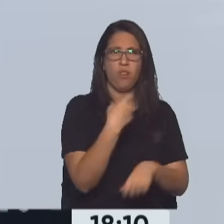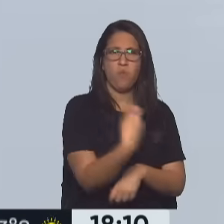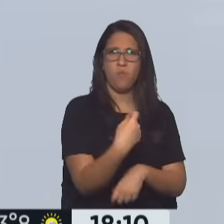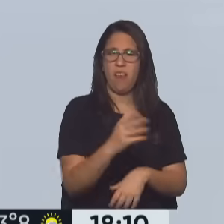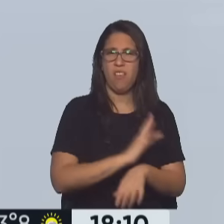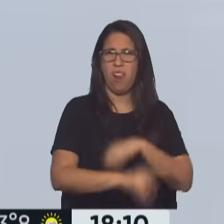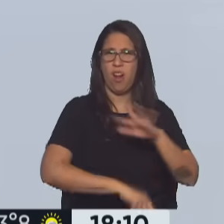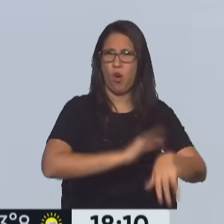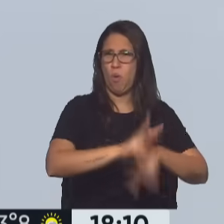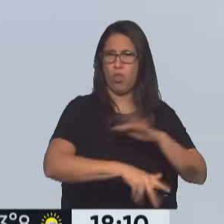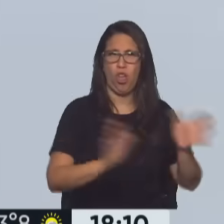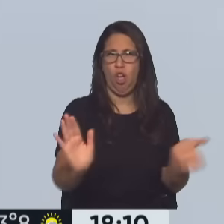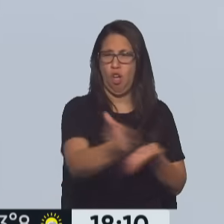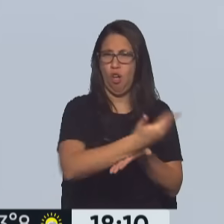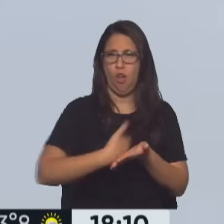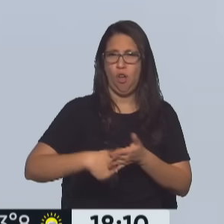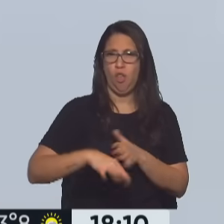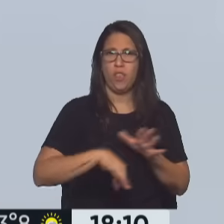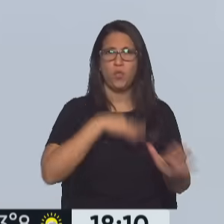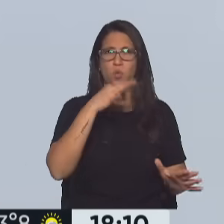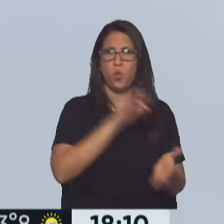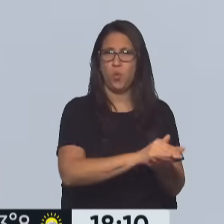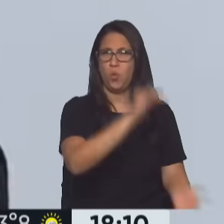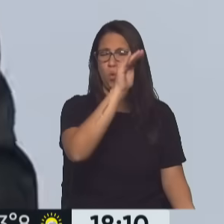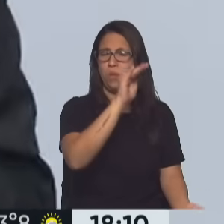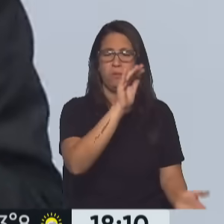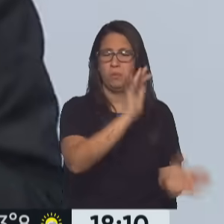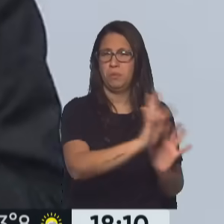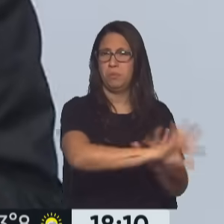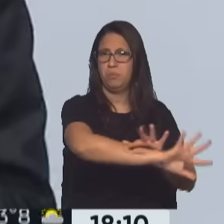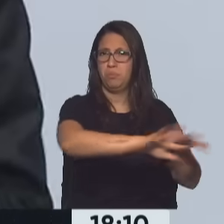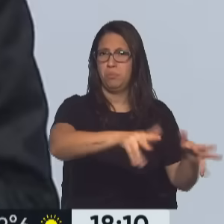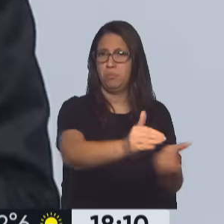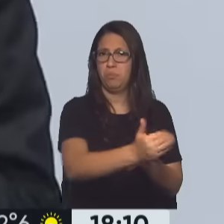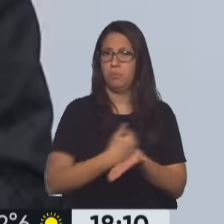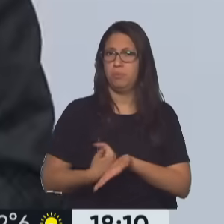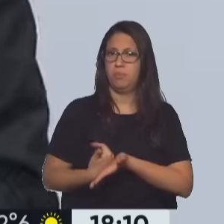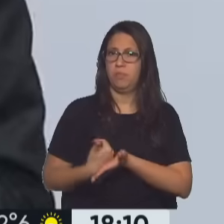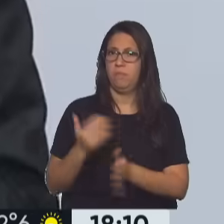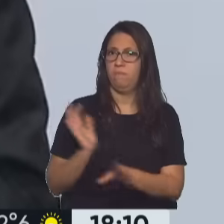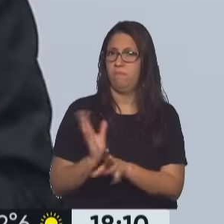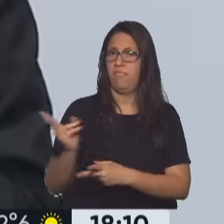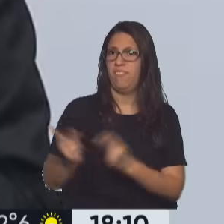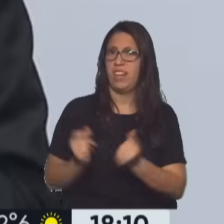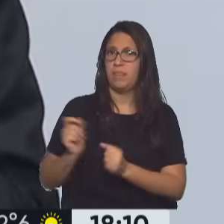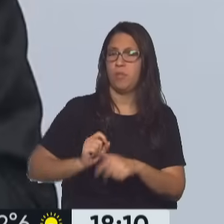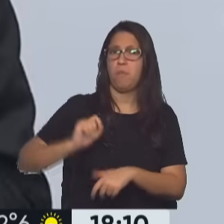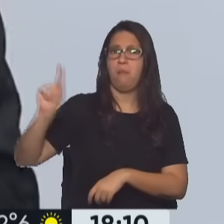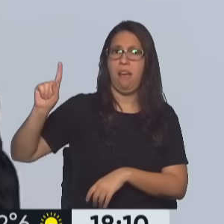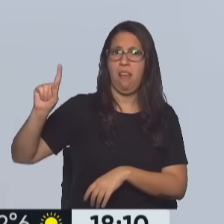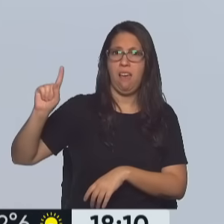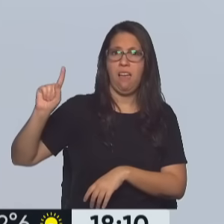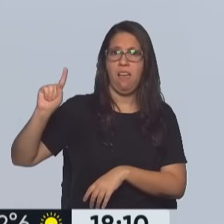jubilados gran parte de su ingreso y además terminó siendo una caja de financiamiento